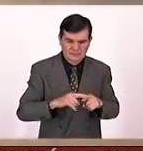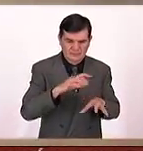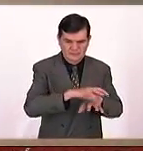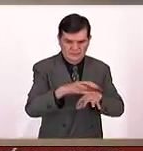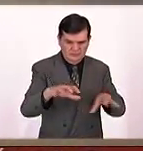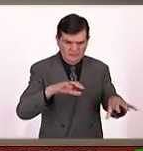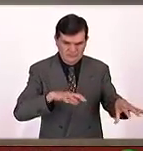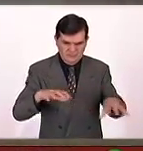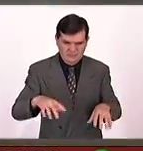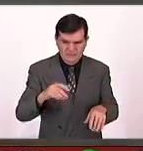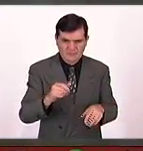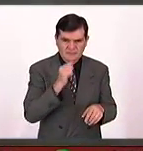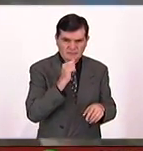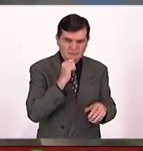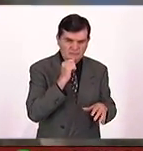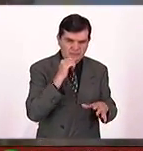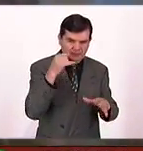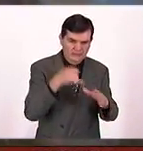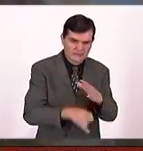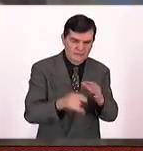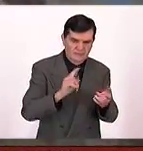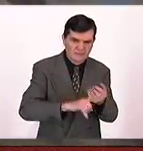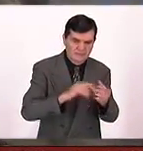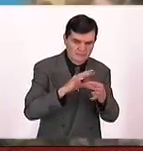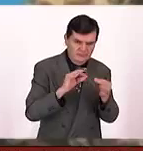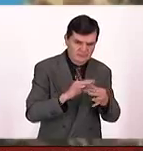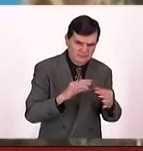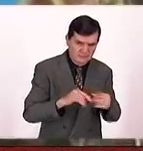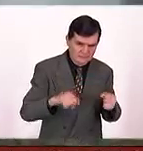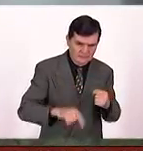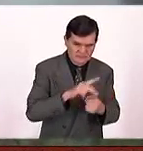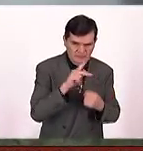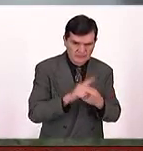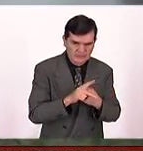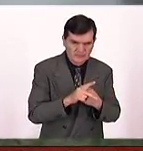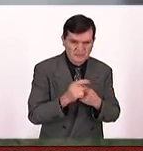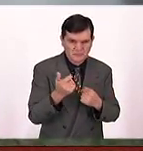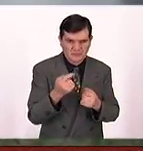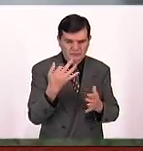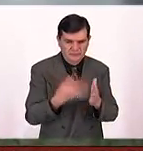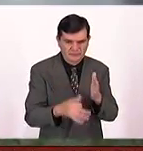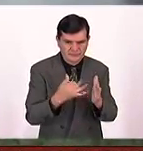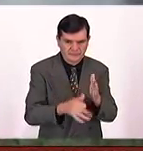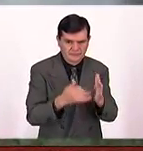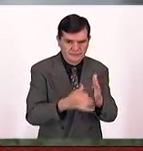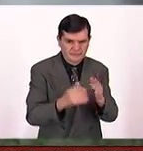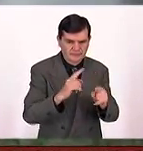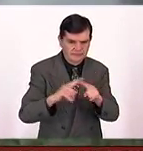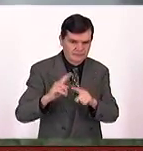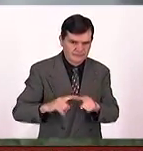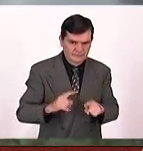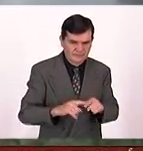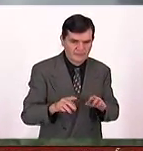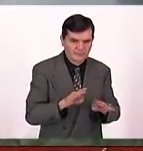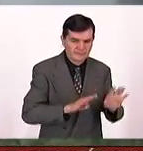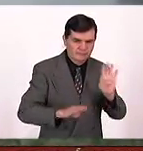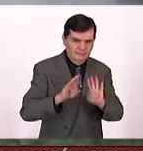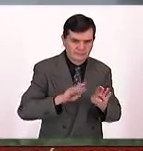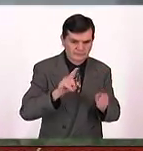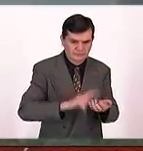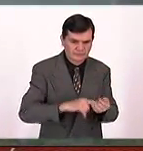ecosistemas que no están profundamente descritos en nuestro país y lo poco que aún conocemos de la diversidad biológica